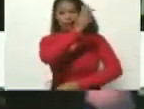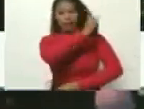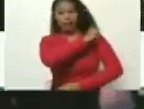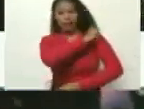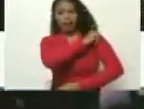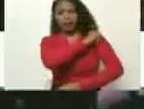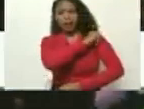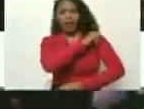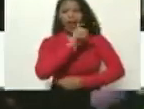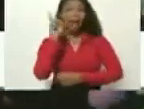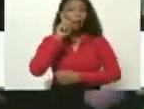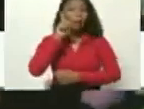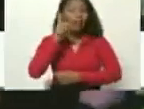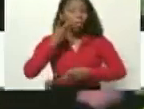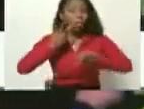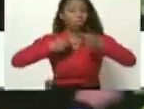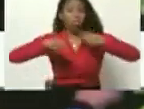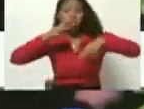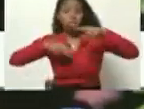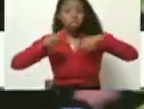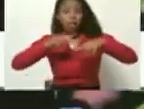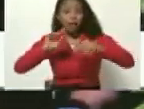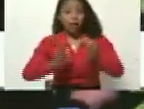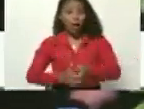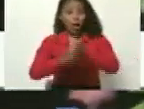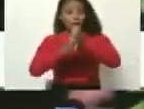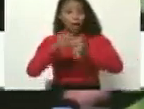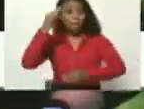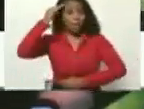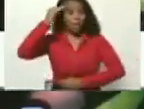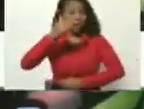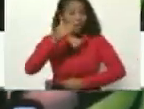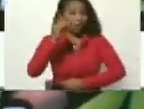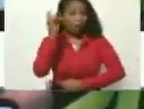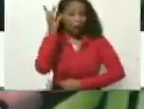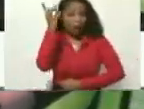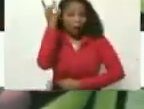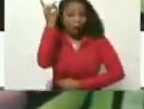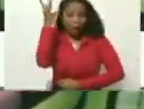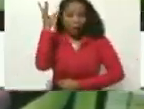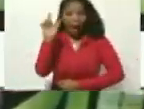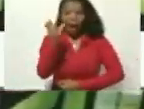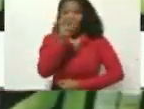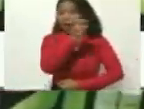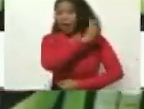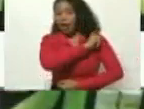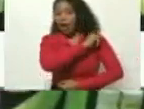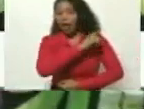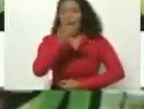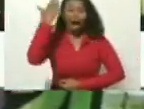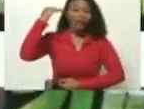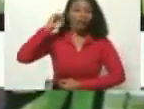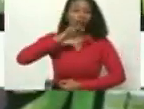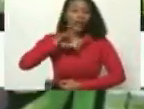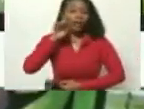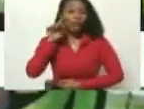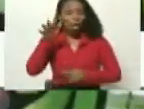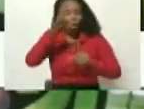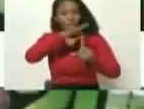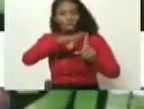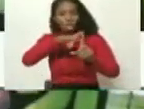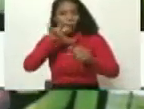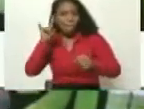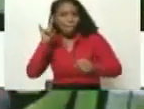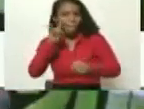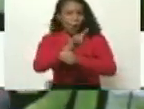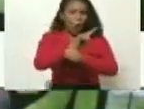fue la mentira fabricada desde los líderes militares generales de entonces, engañando a